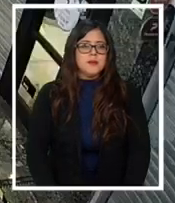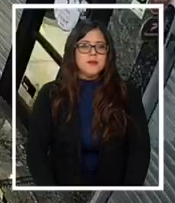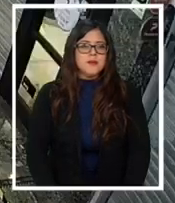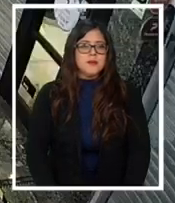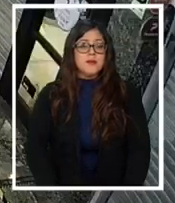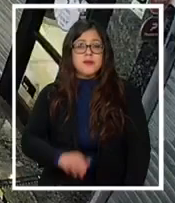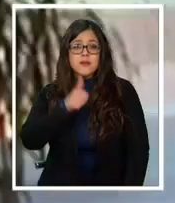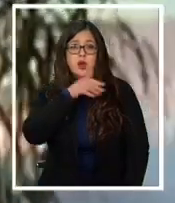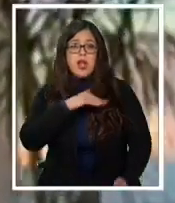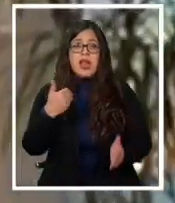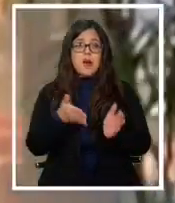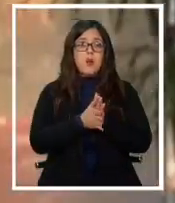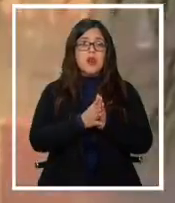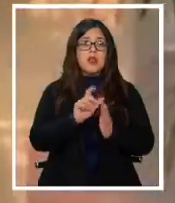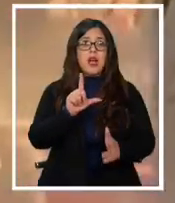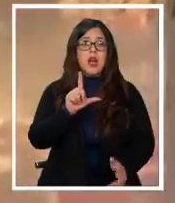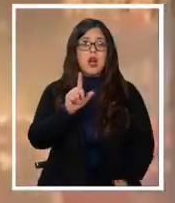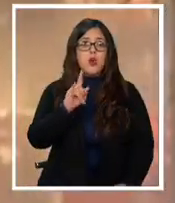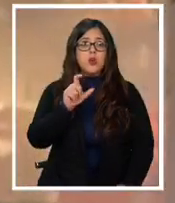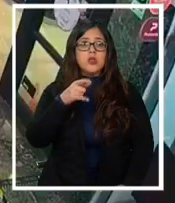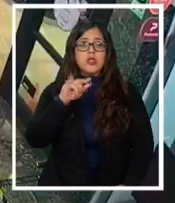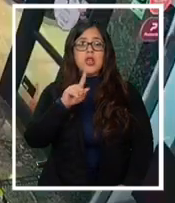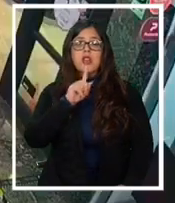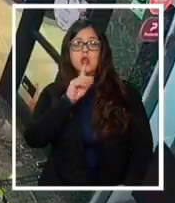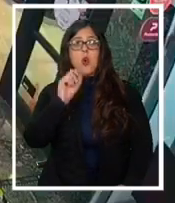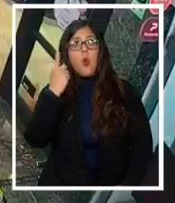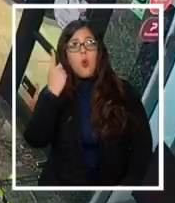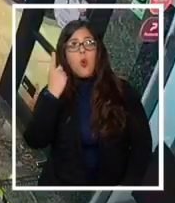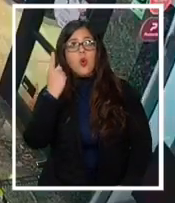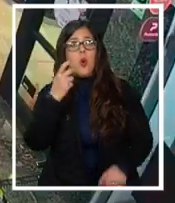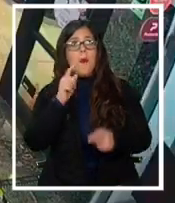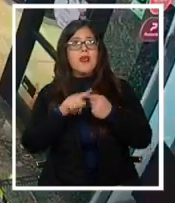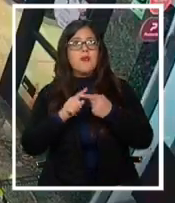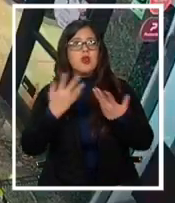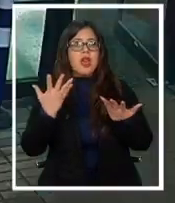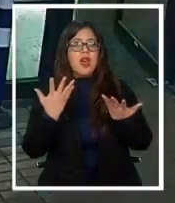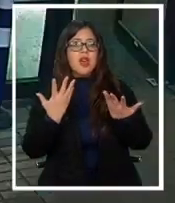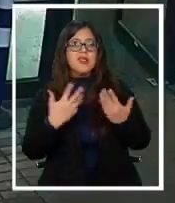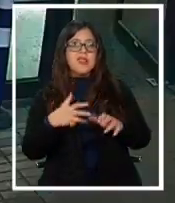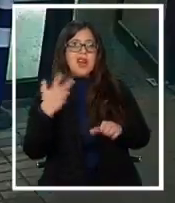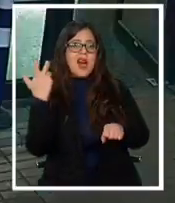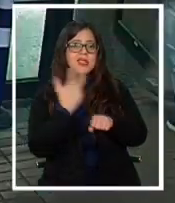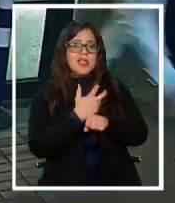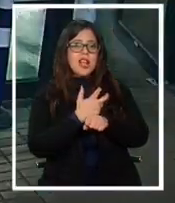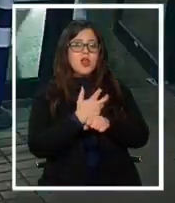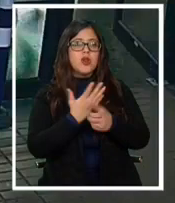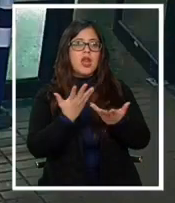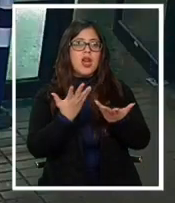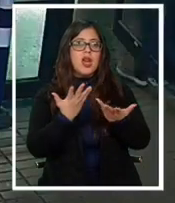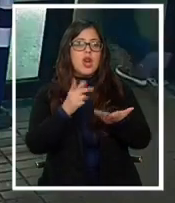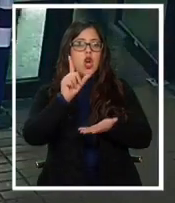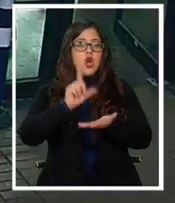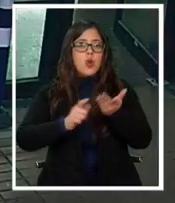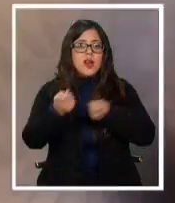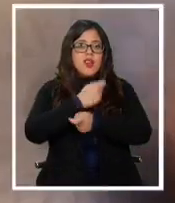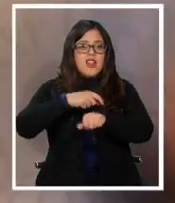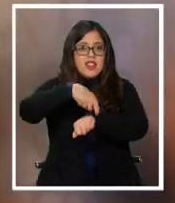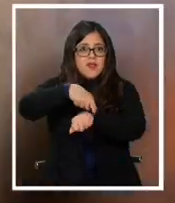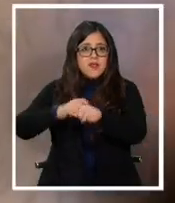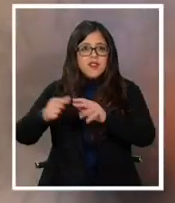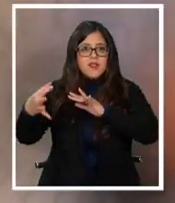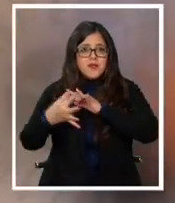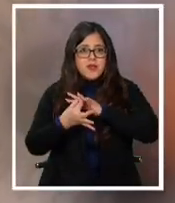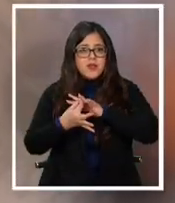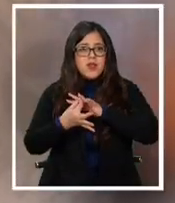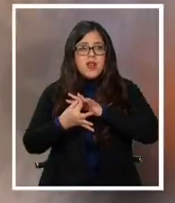Al otro día de la muerte de Luchito, uno de ellos participa de un asalto a una joyería en el Mall Alto de Las Condes. Le disparan en la cabeza a un efectivo